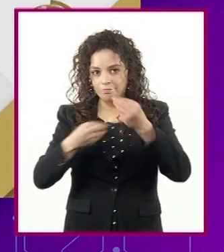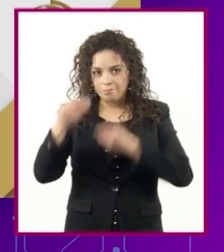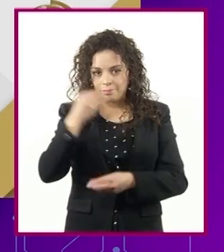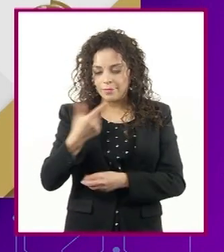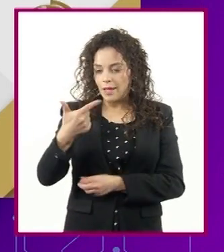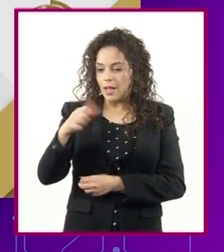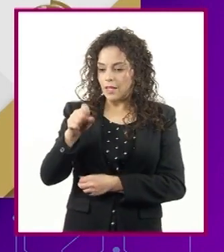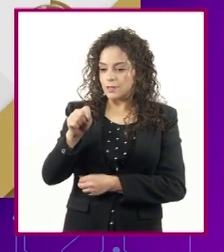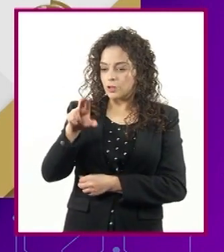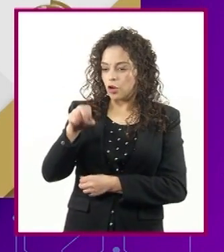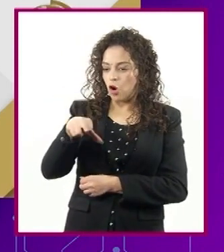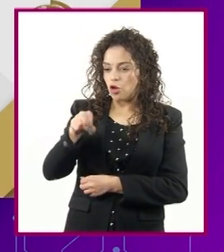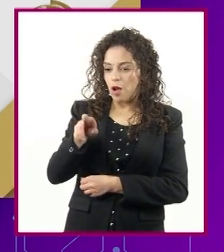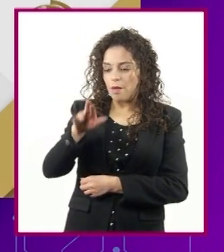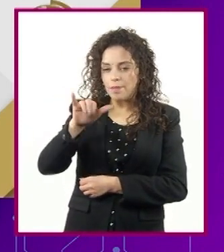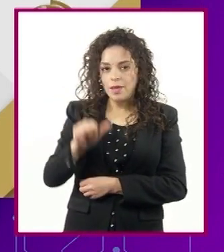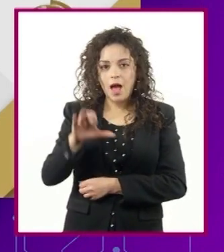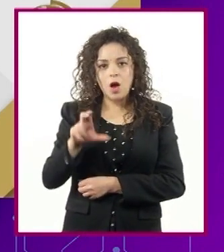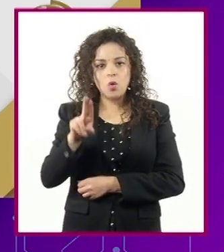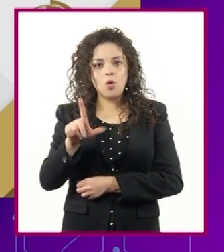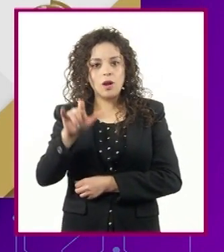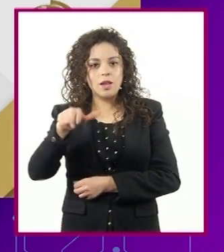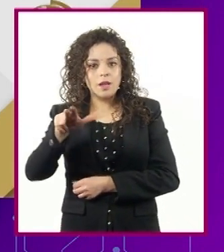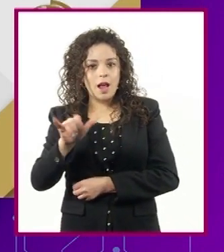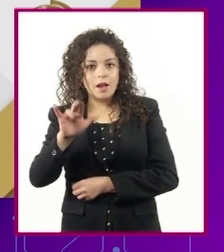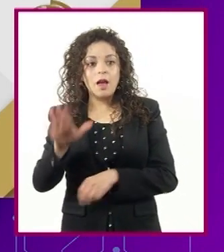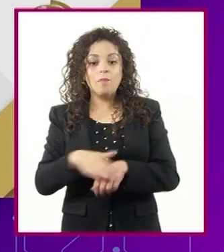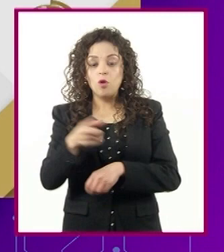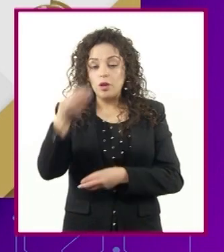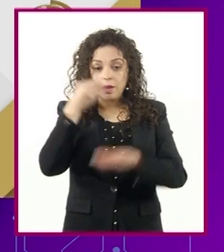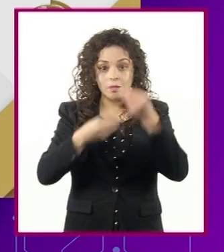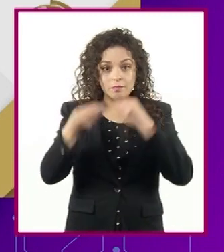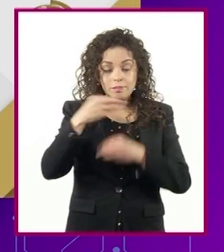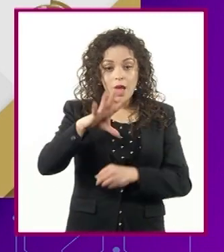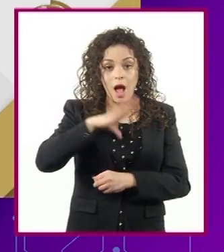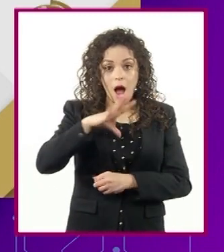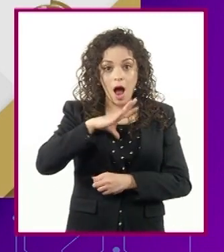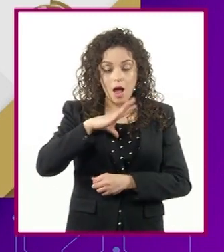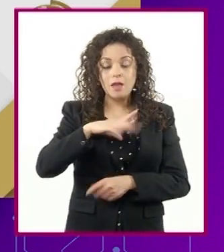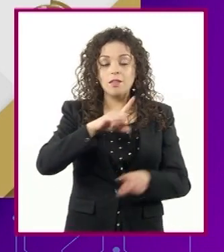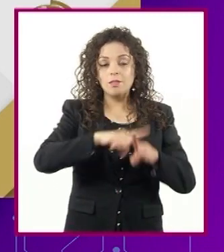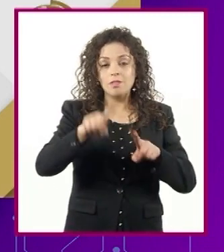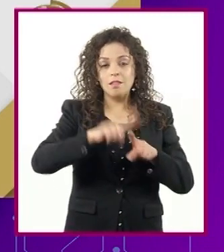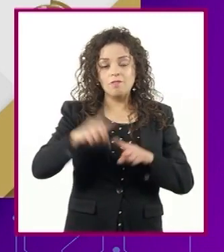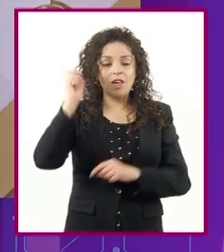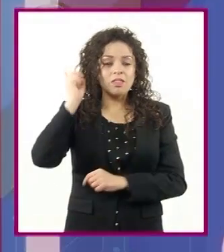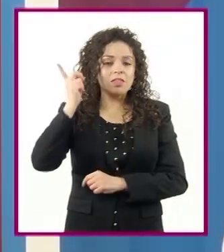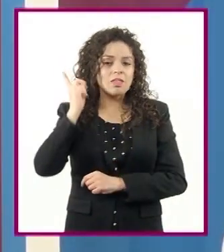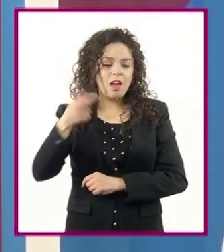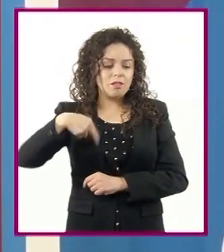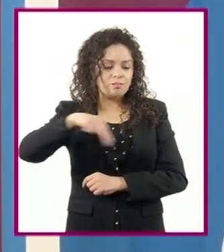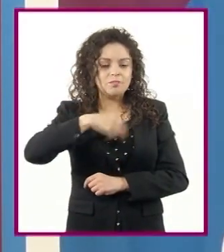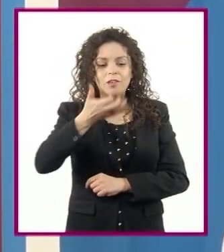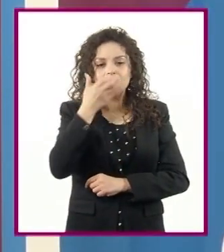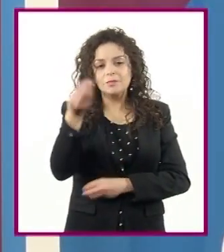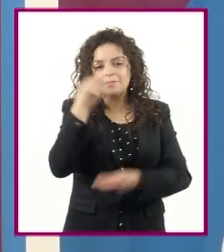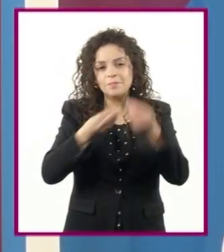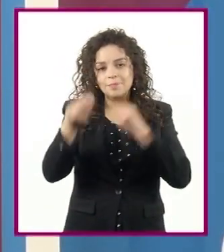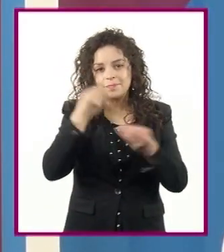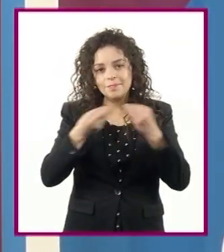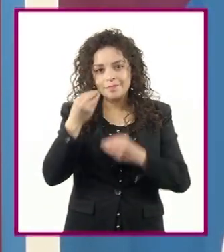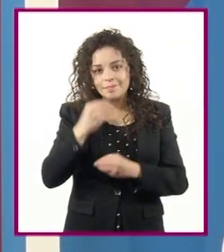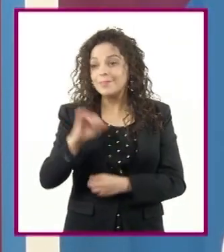la culinaria, ya que el consumo de estos alimentos se incluyen en nuestra dieta diaria. Muy